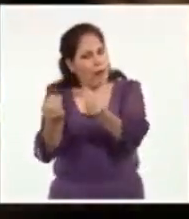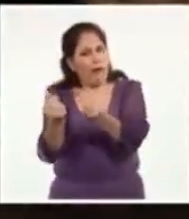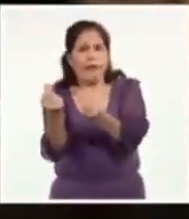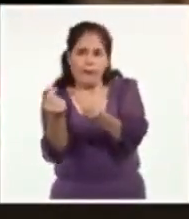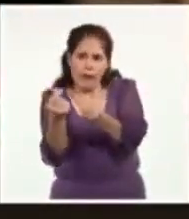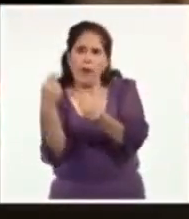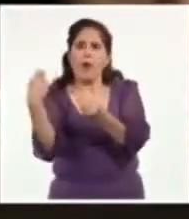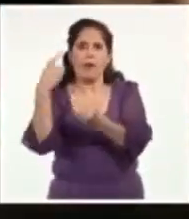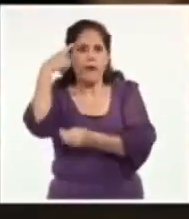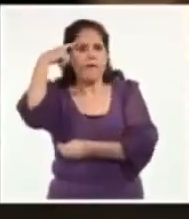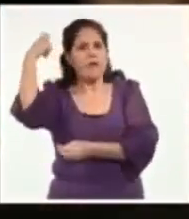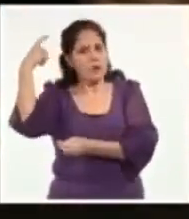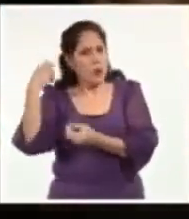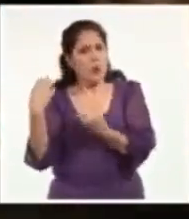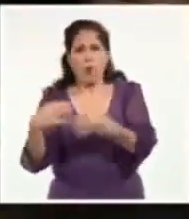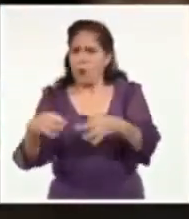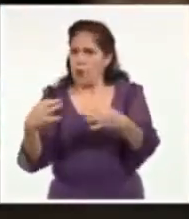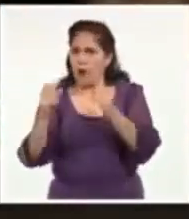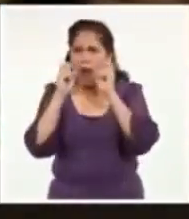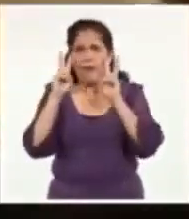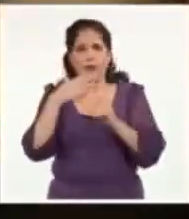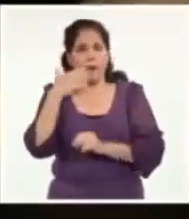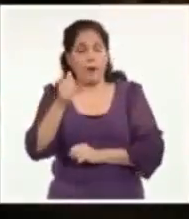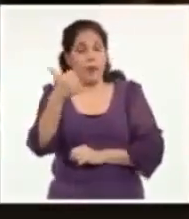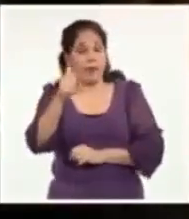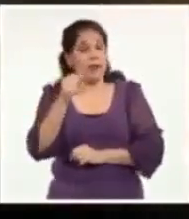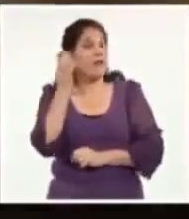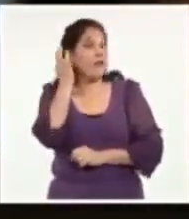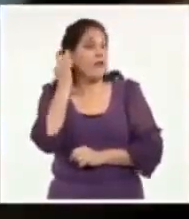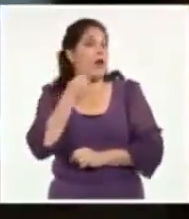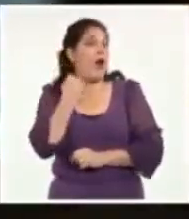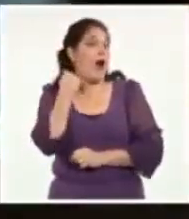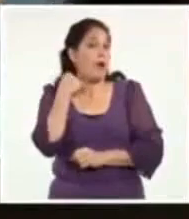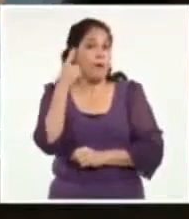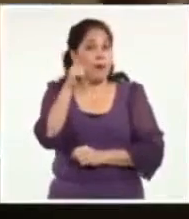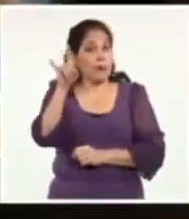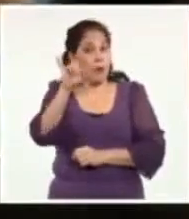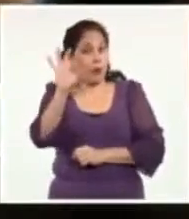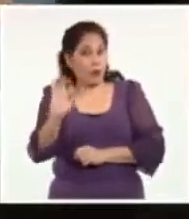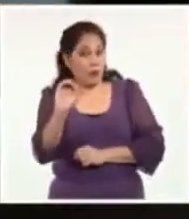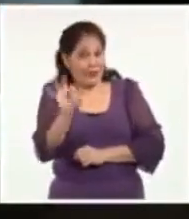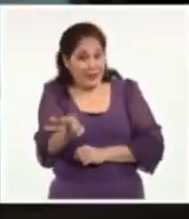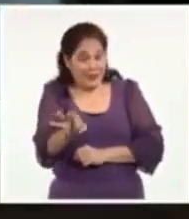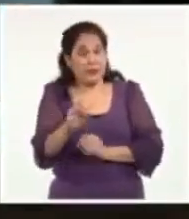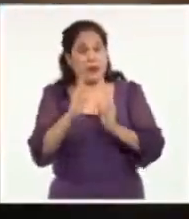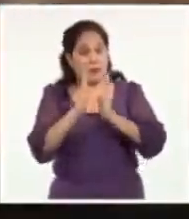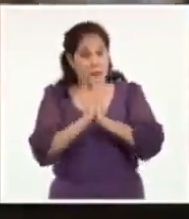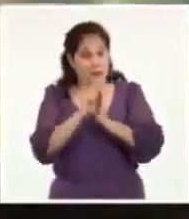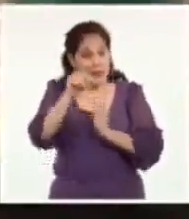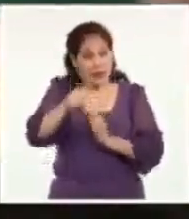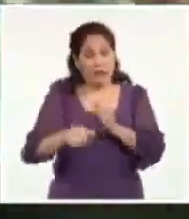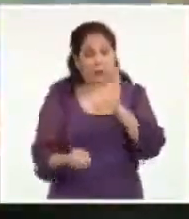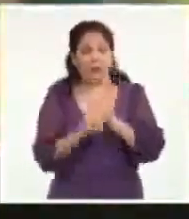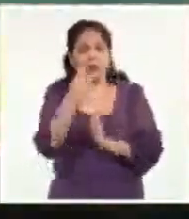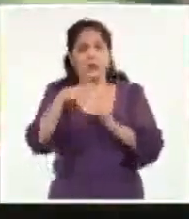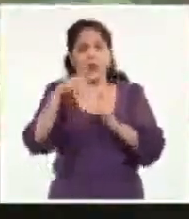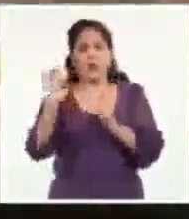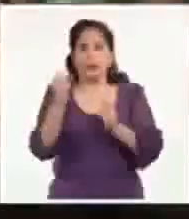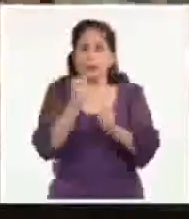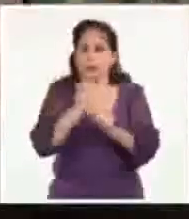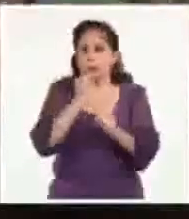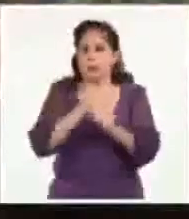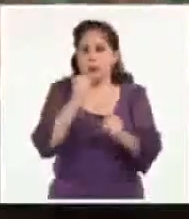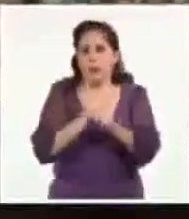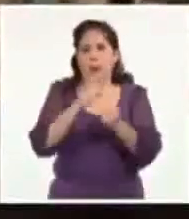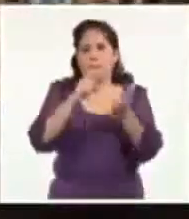tener sueños grandes. El 10 de febrero de 1980, en el Colegio Sion de Sao Paulo, creó el Partido de los Trabajadores